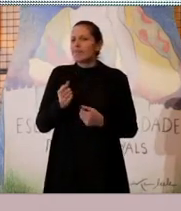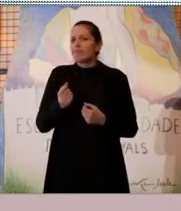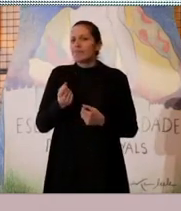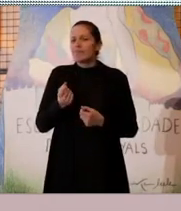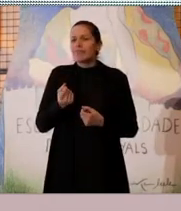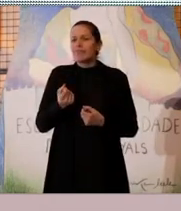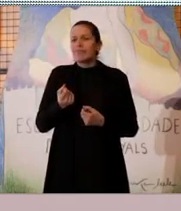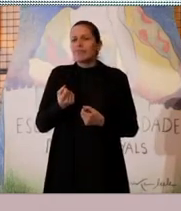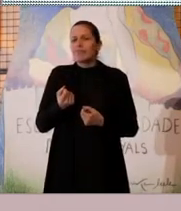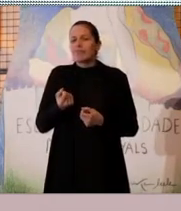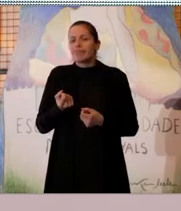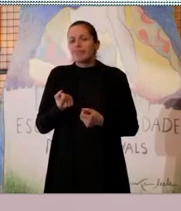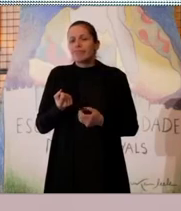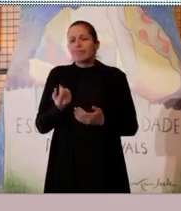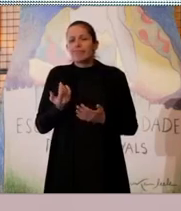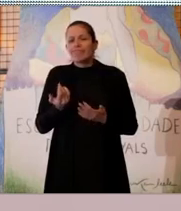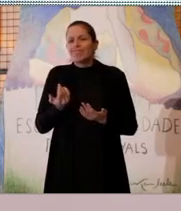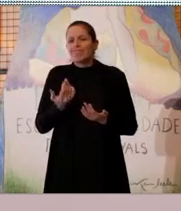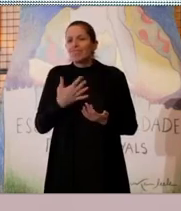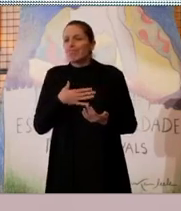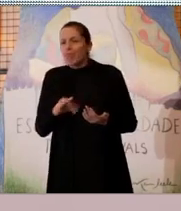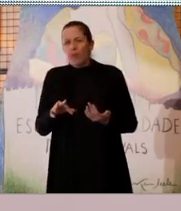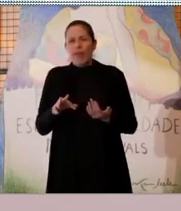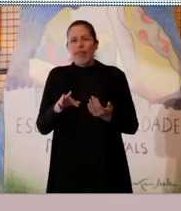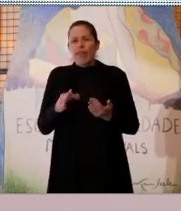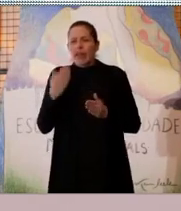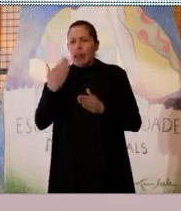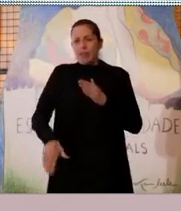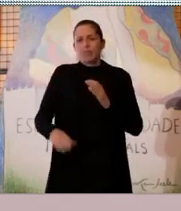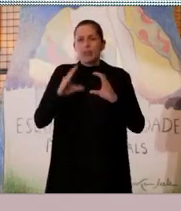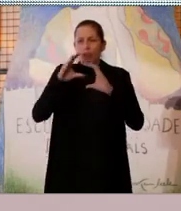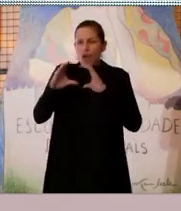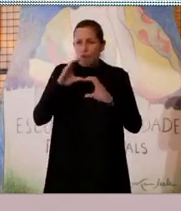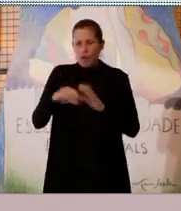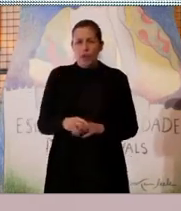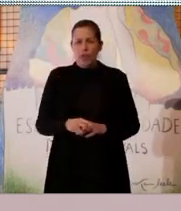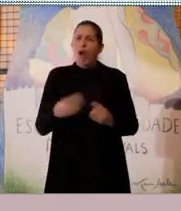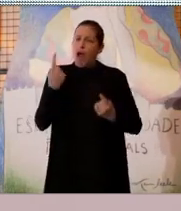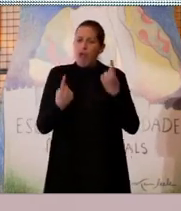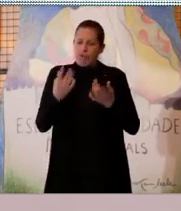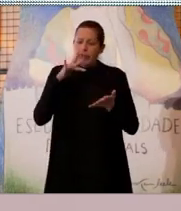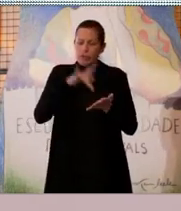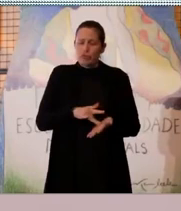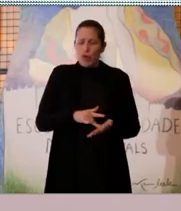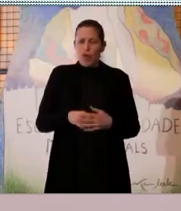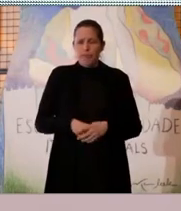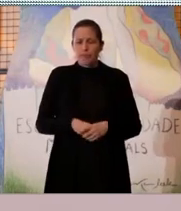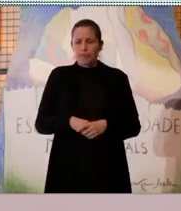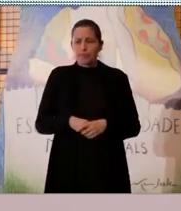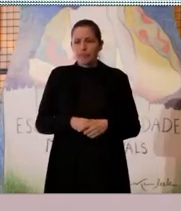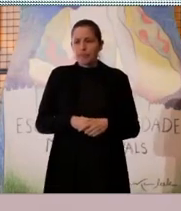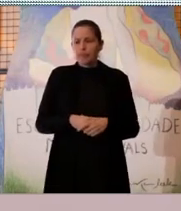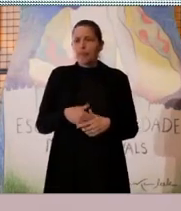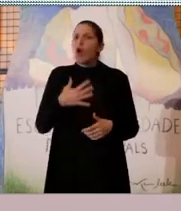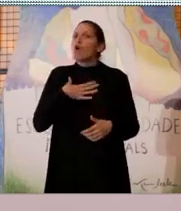imposible que a partir de ahí podamos comunicarnos y a veces eso está ocurriendo hoy día no y yo en ese sentido